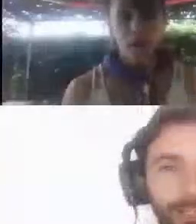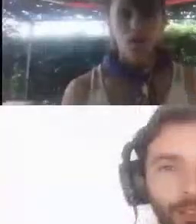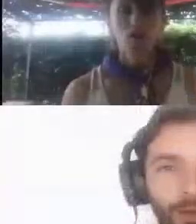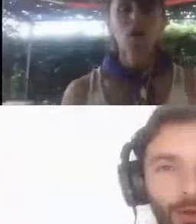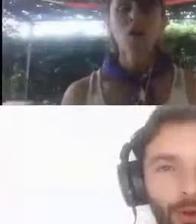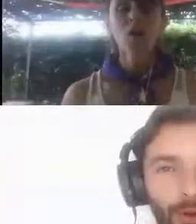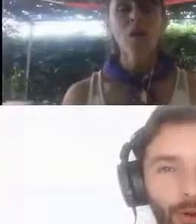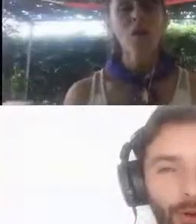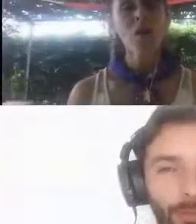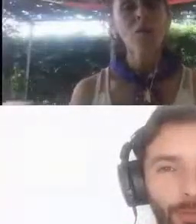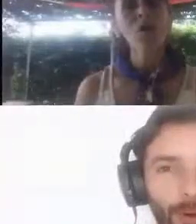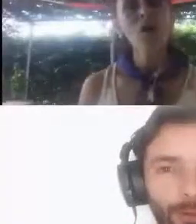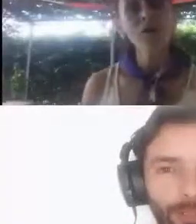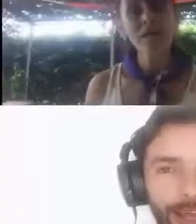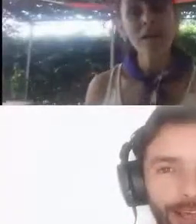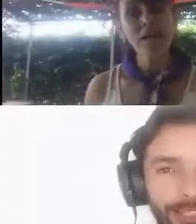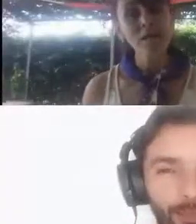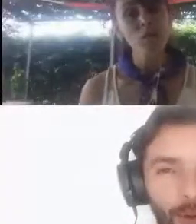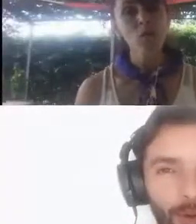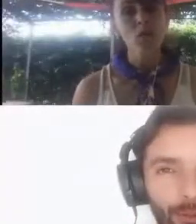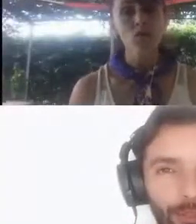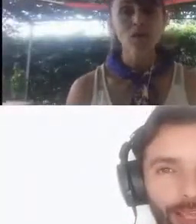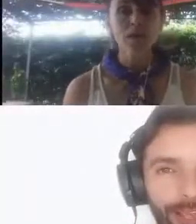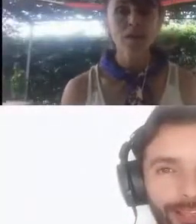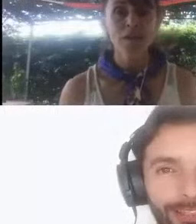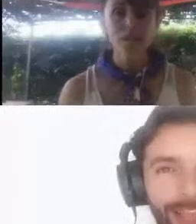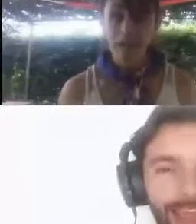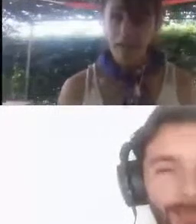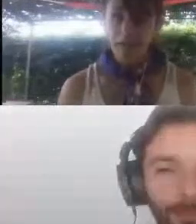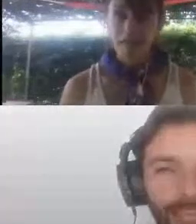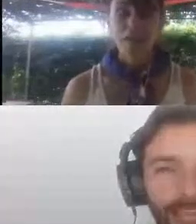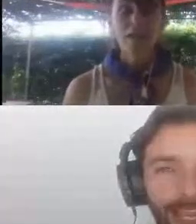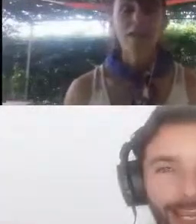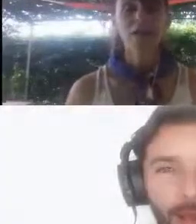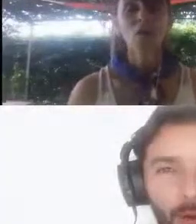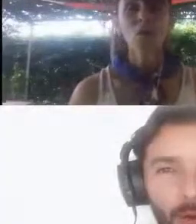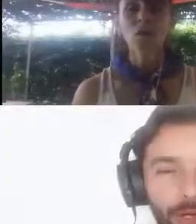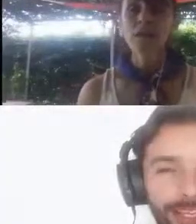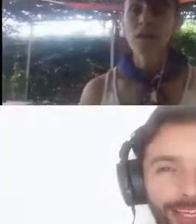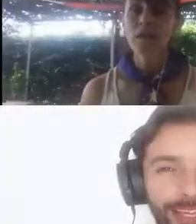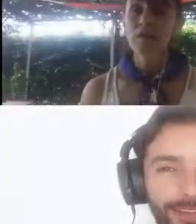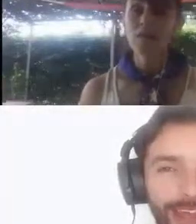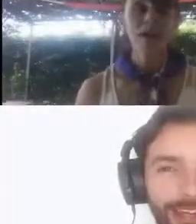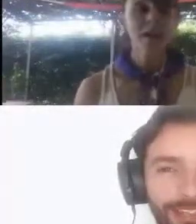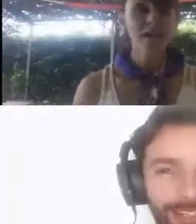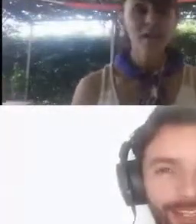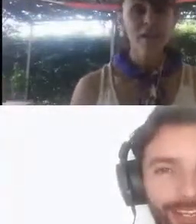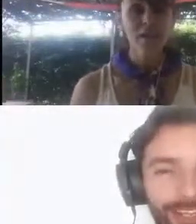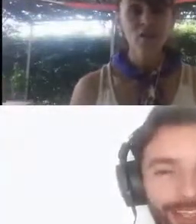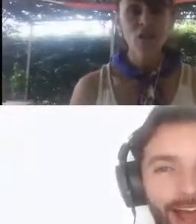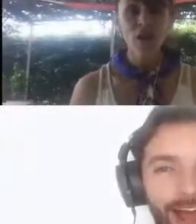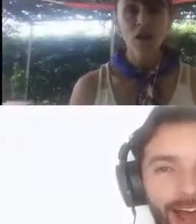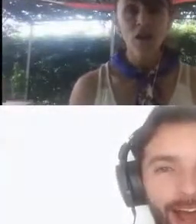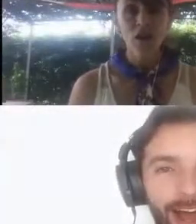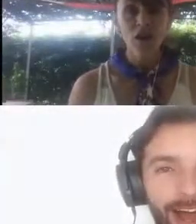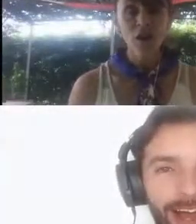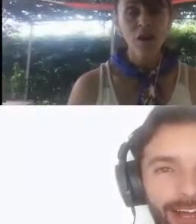paz. Somos las voces de la